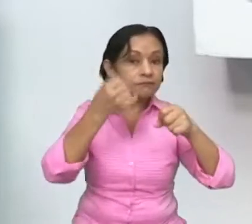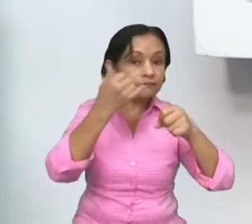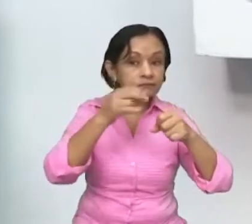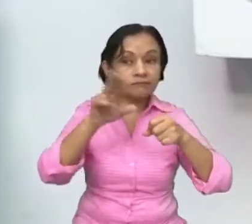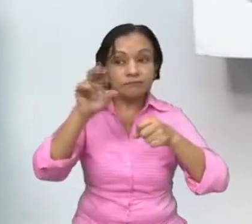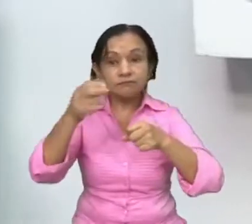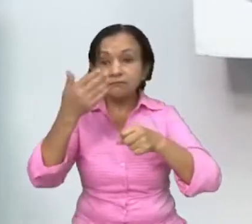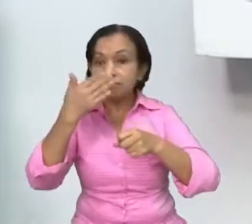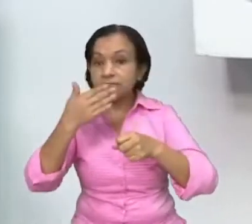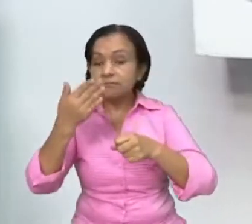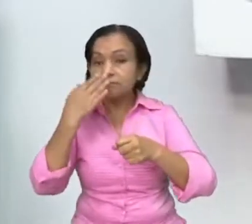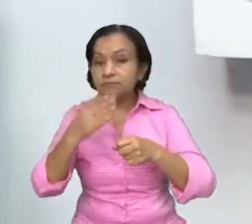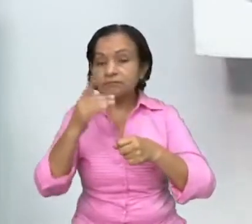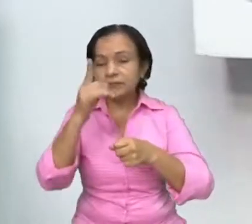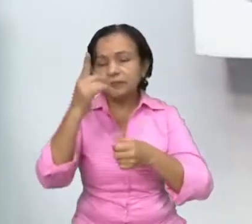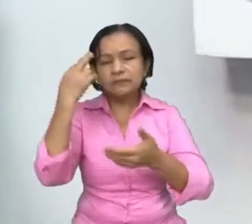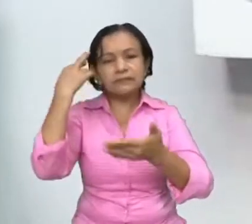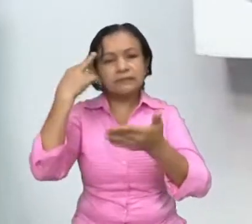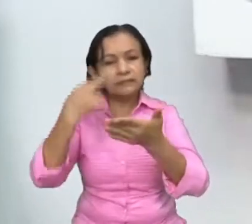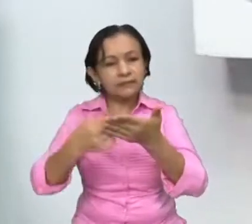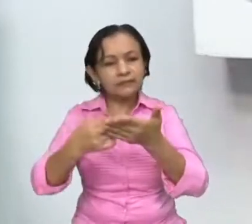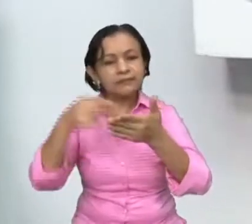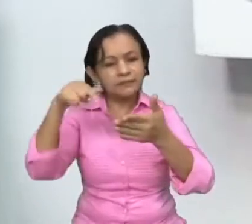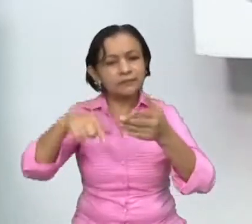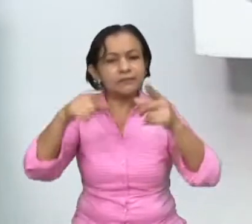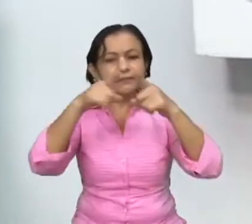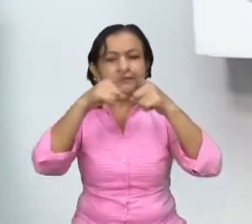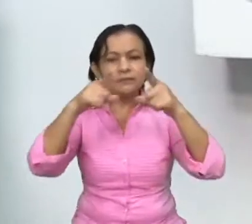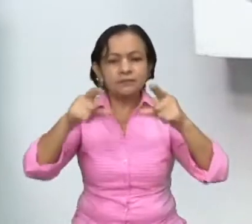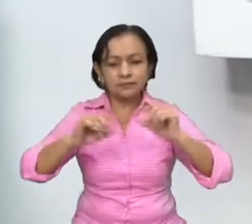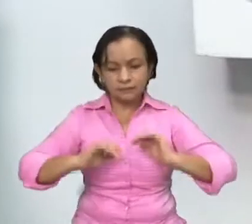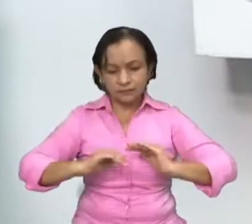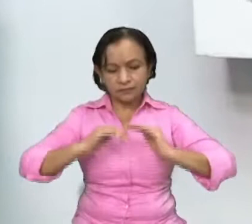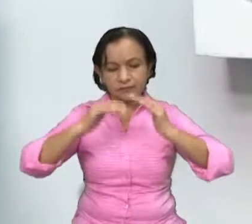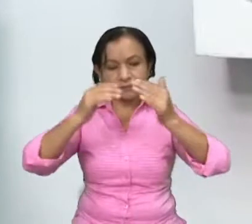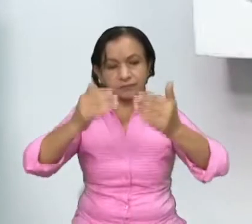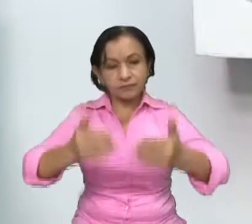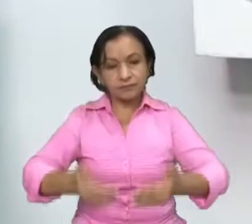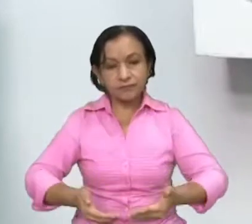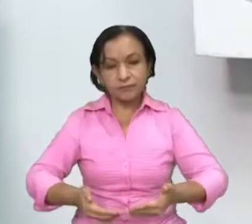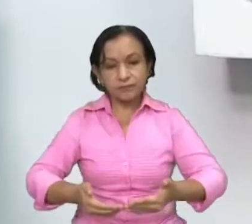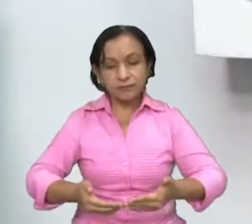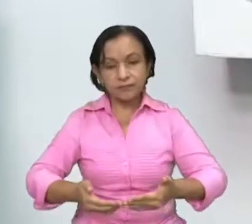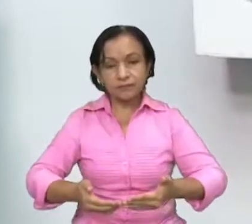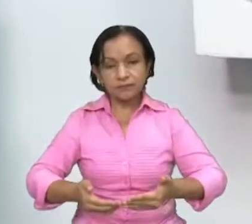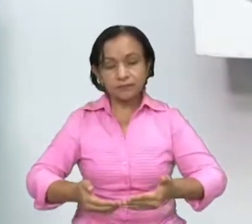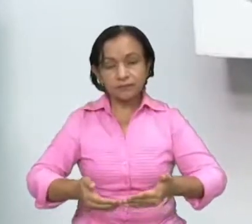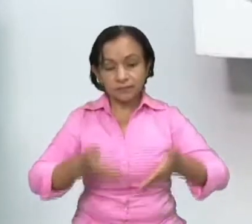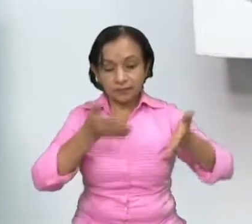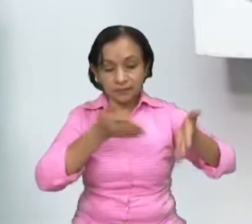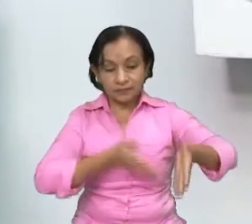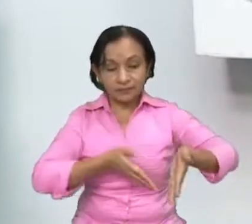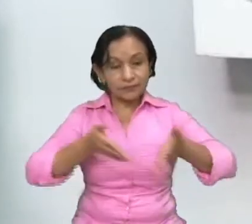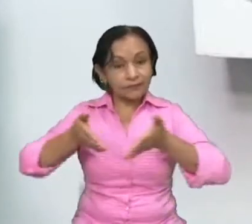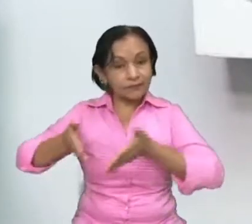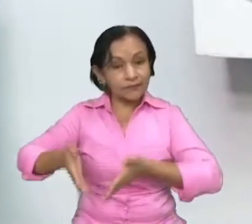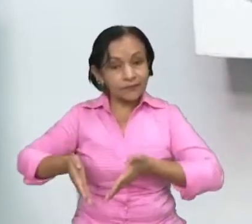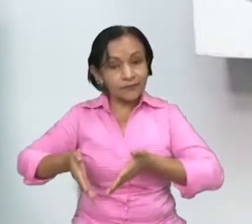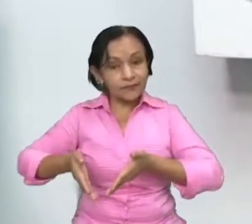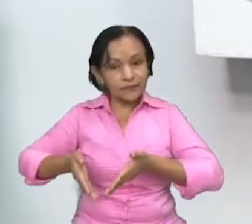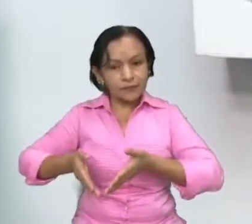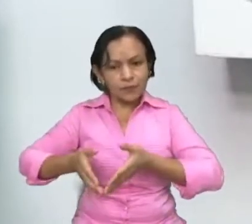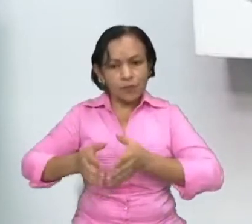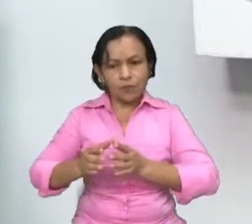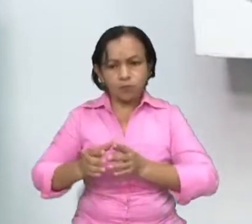complicaciones. Recuerdo un caso de acá de Managua de una embarazada con un problema, un embarazo gemelar, con un bebé que